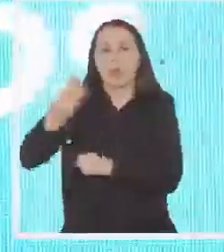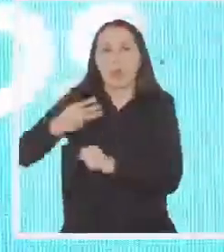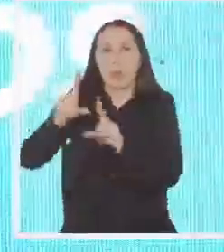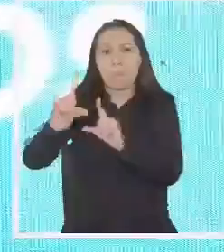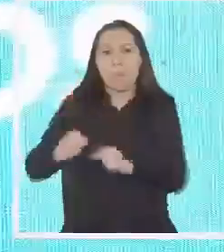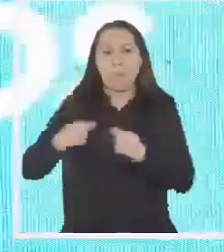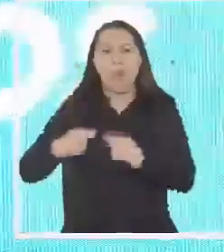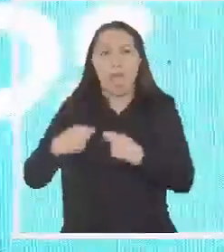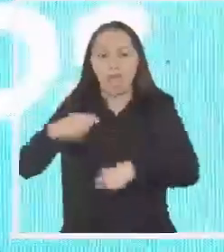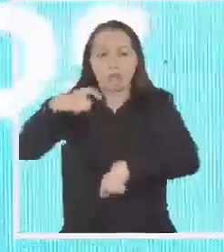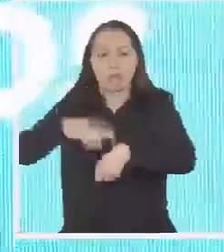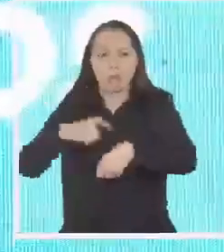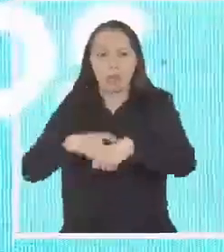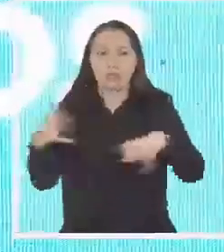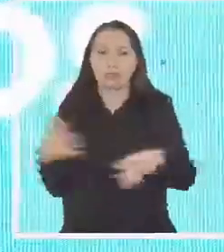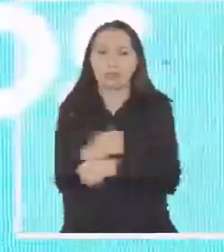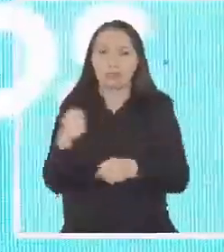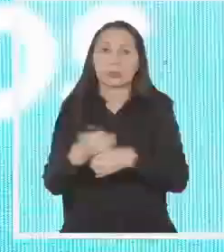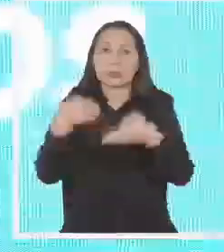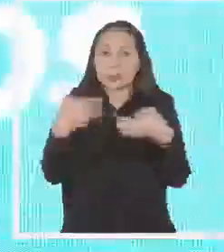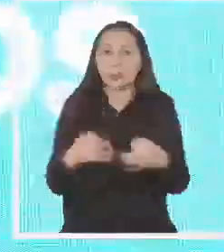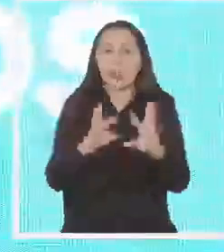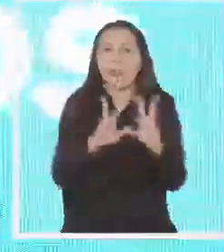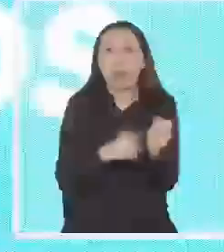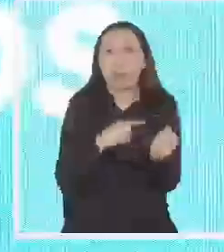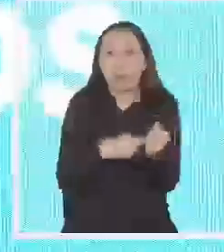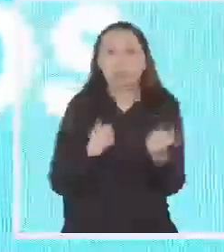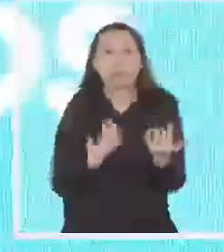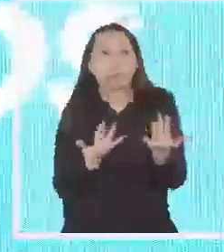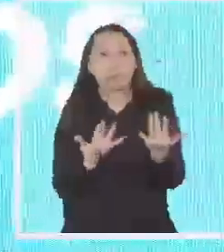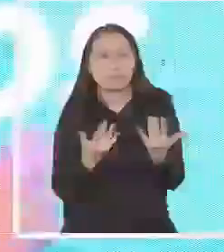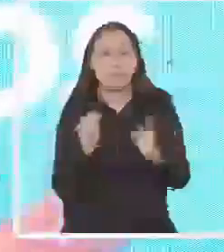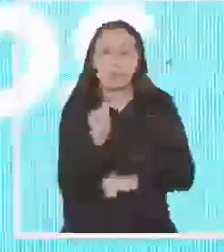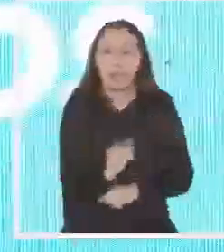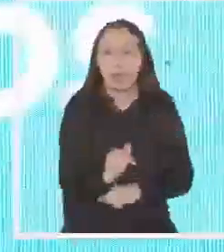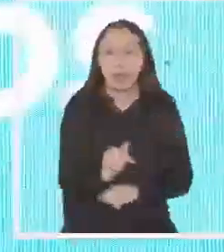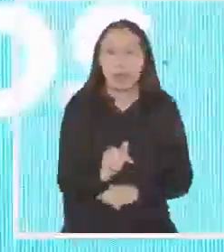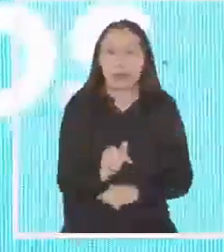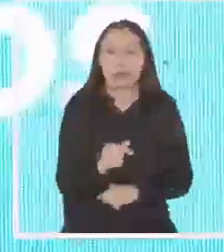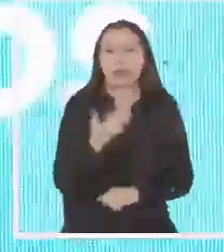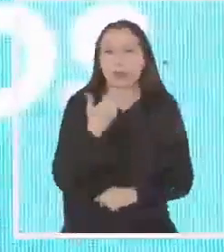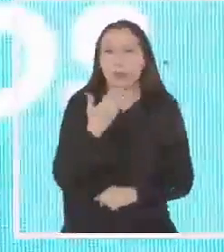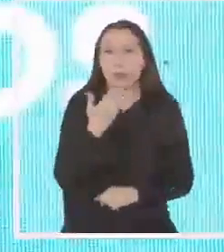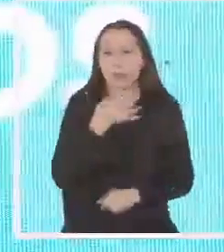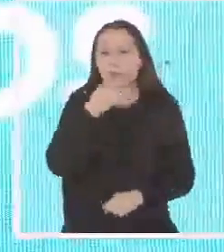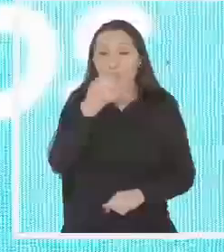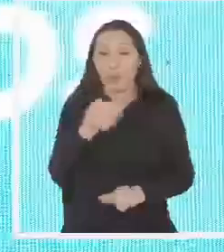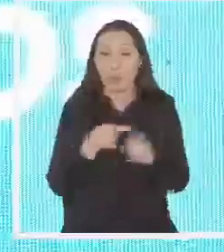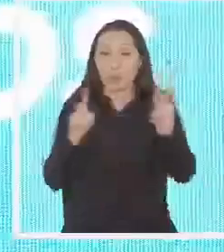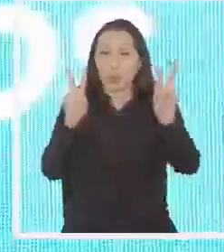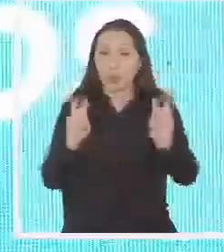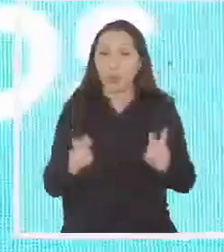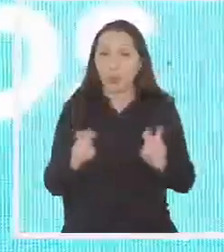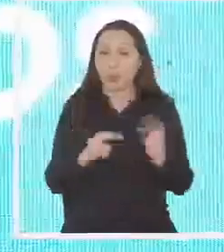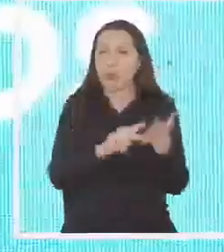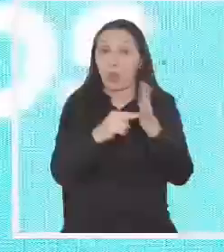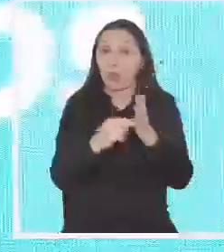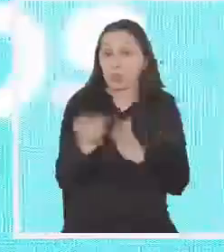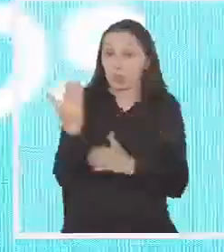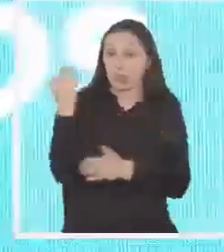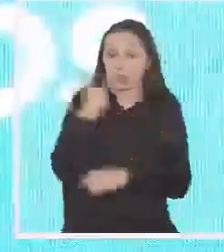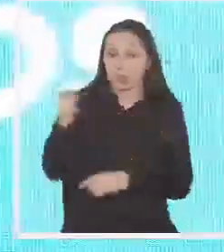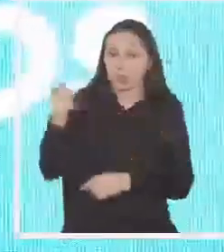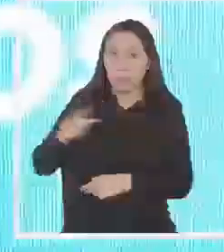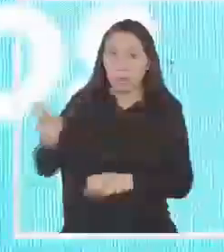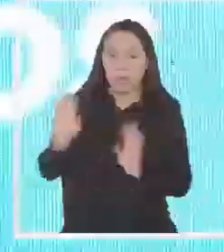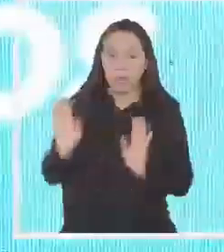costos y tiempos y así darle mayor certeza a las familias que esperan. Y acá también me voy a referir a otro tema que fue polémico en las últimas